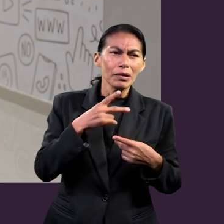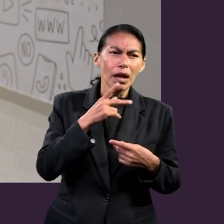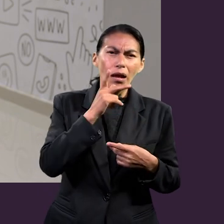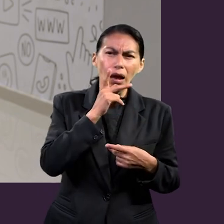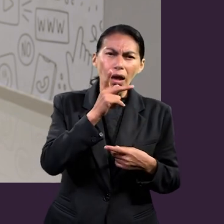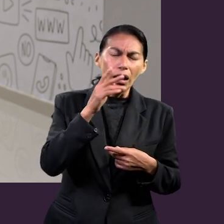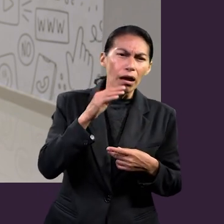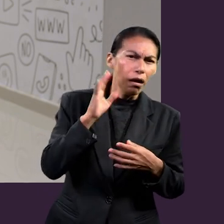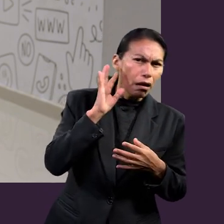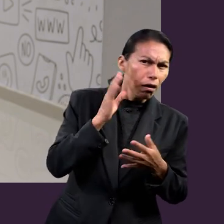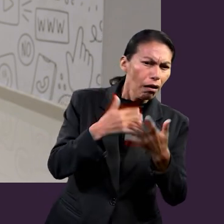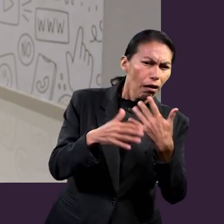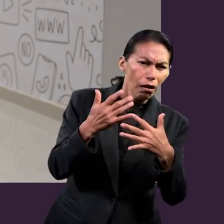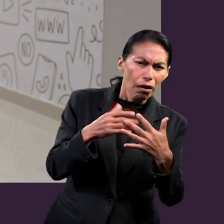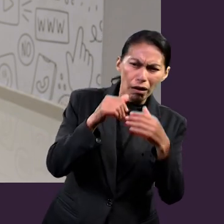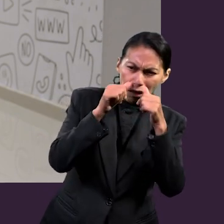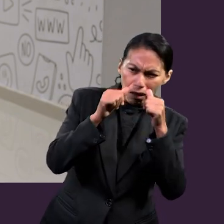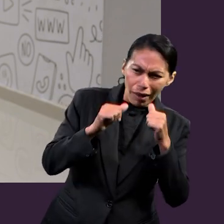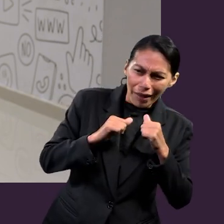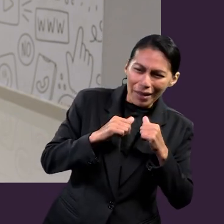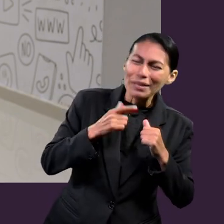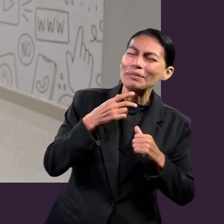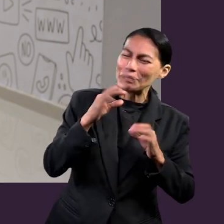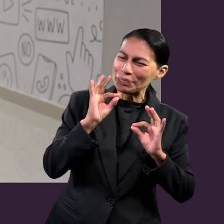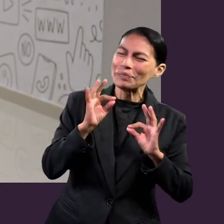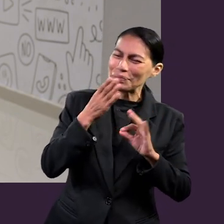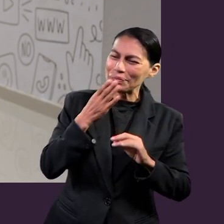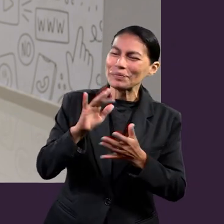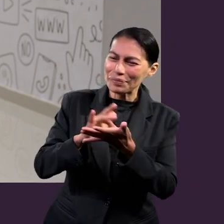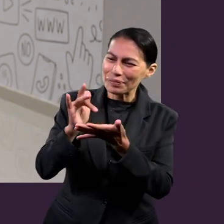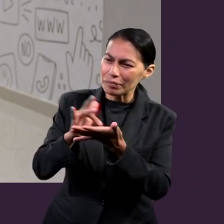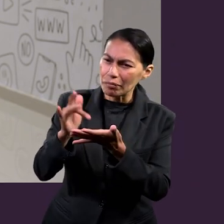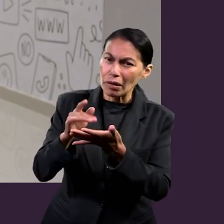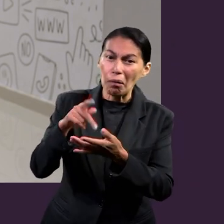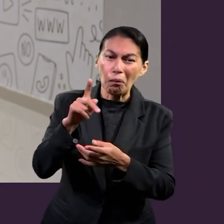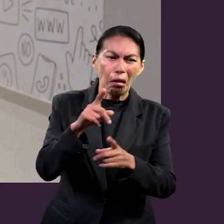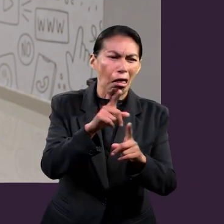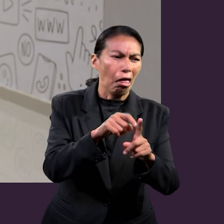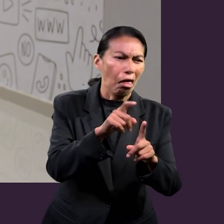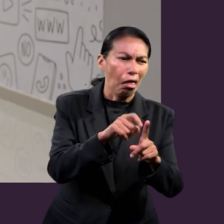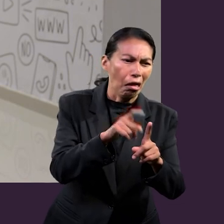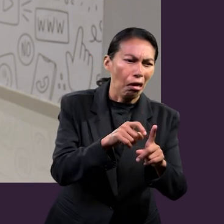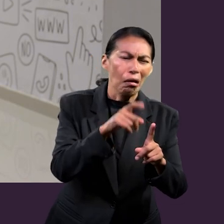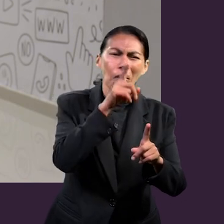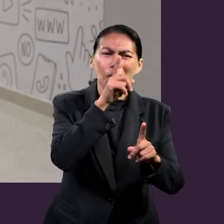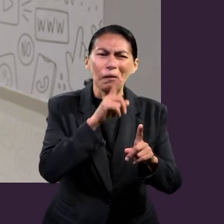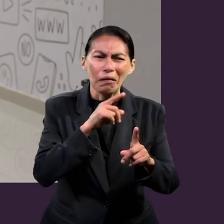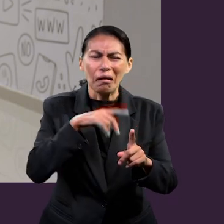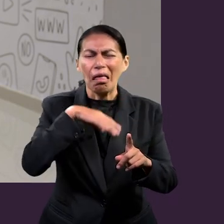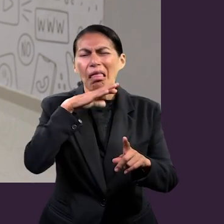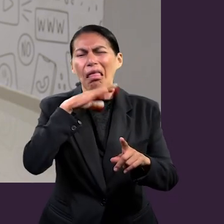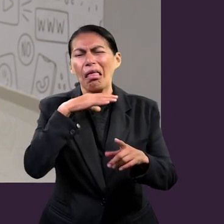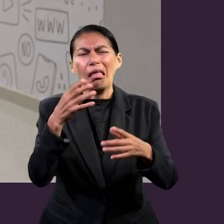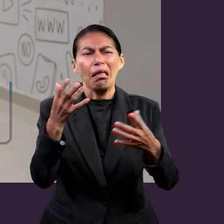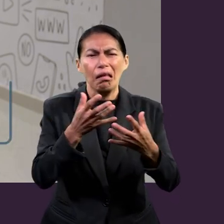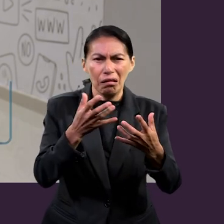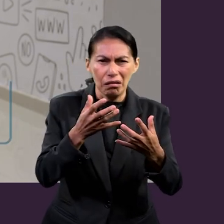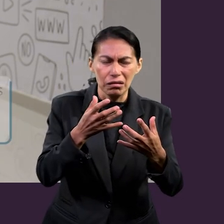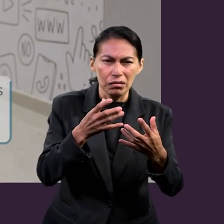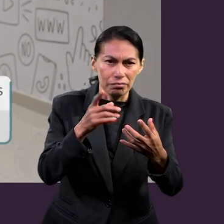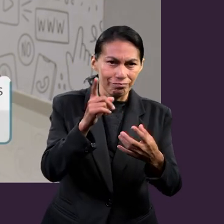oyentes. Porque si andamos hablando sandeces, mentiras, descuidados